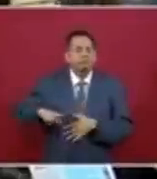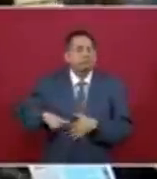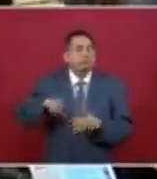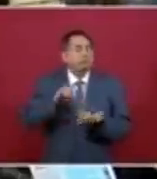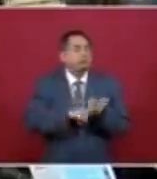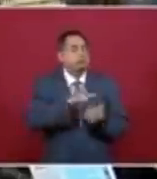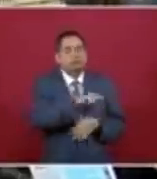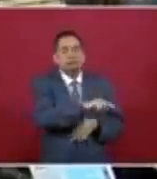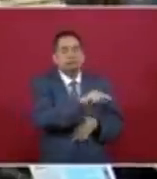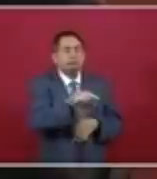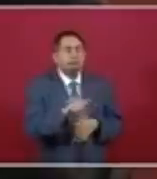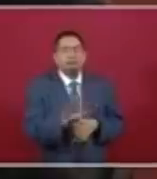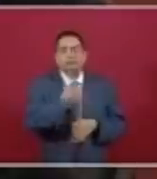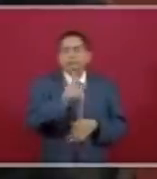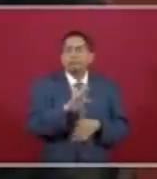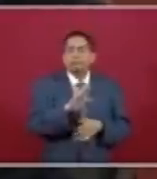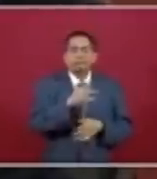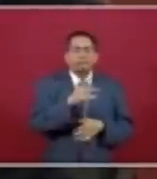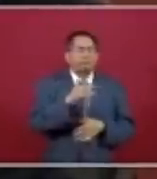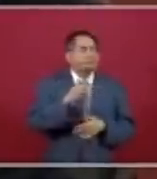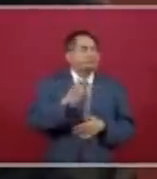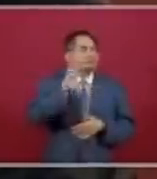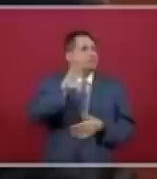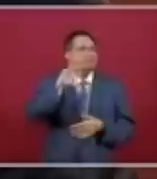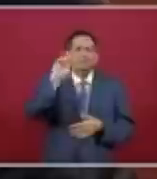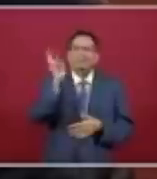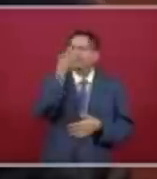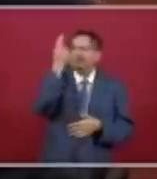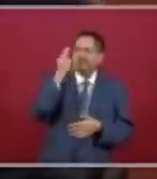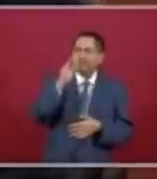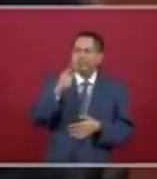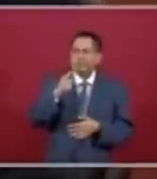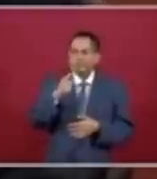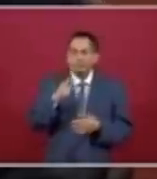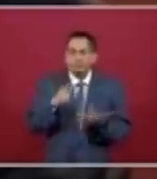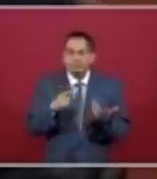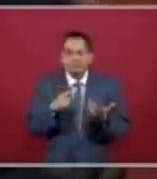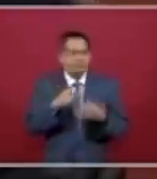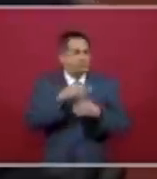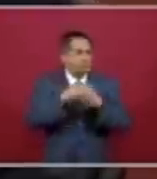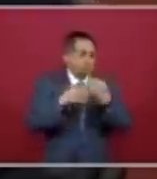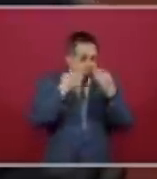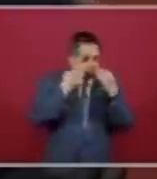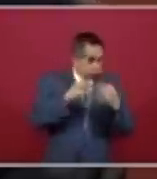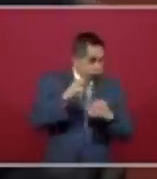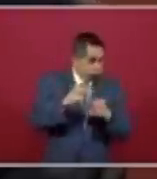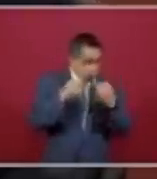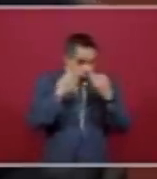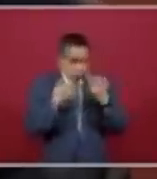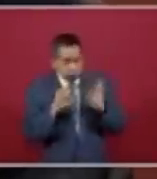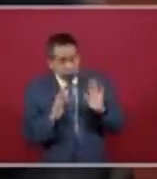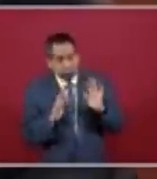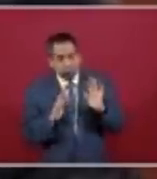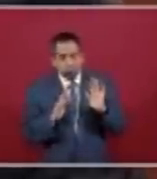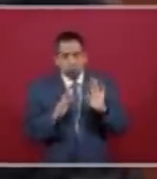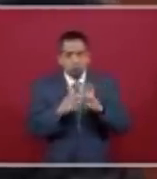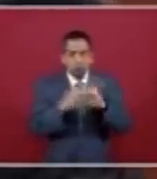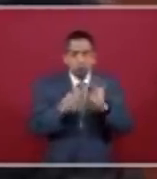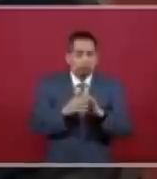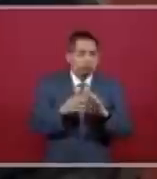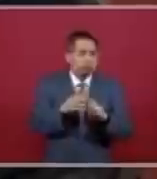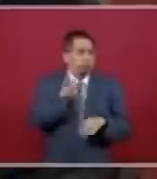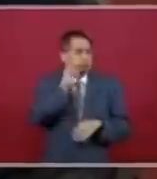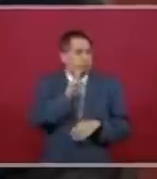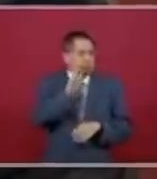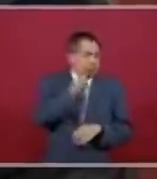mejor de los casos, en una universidad. Todo era testimonial, todo era de